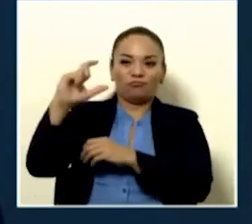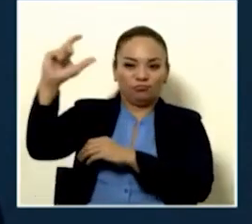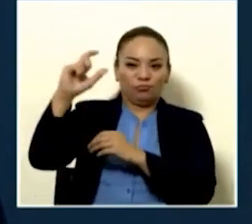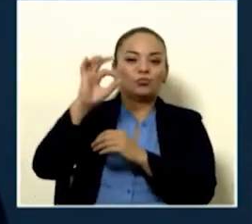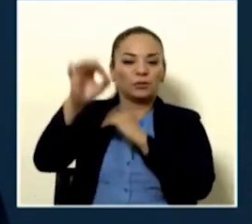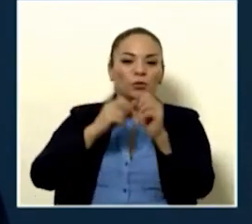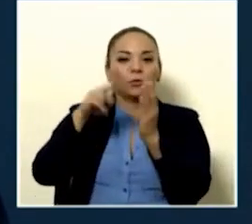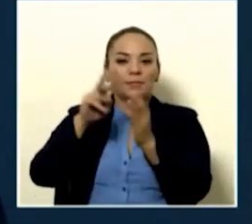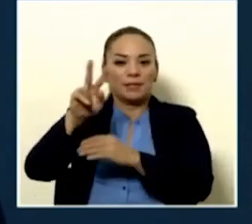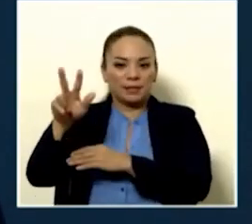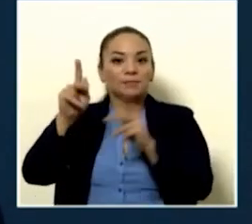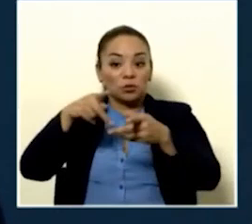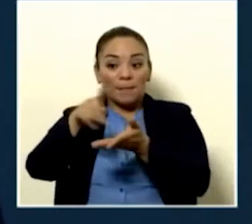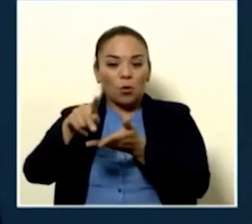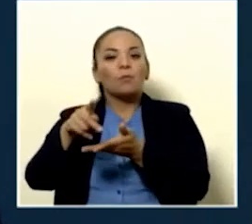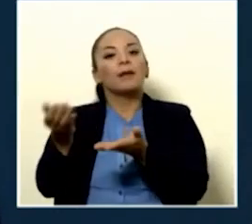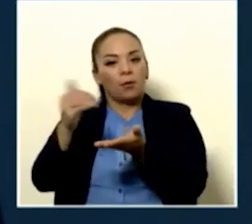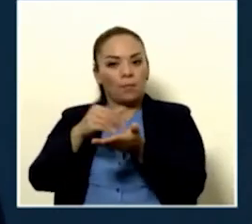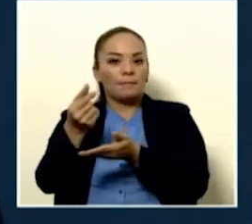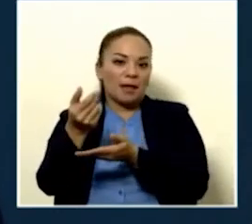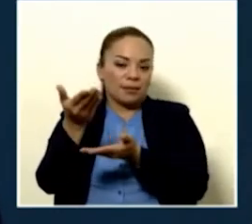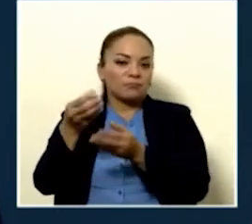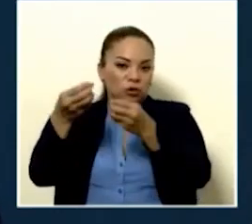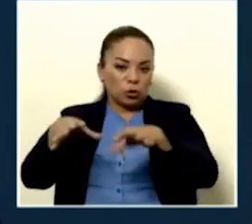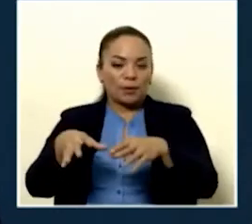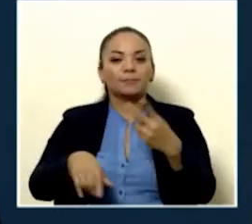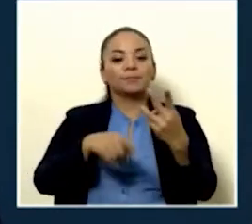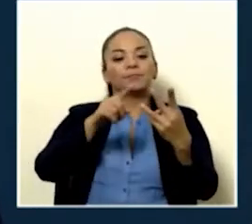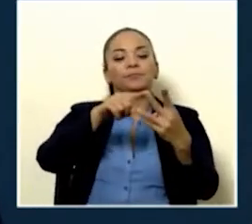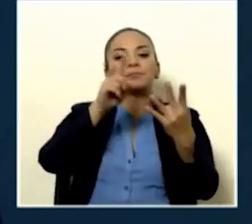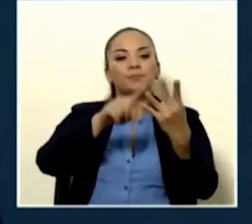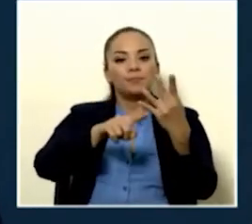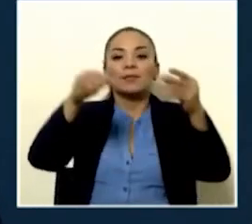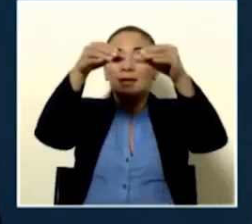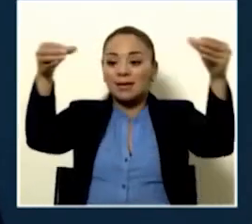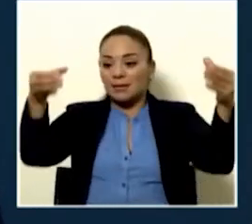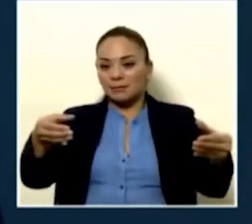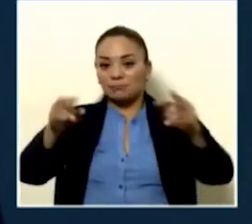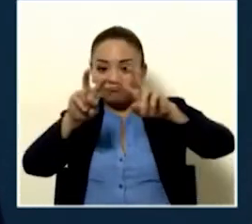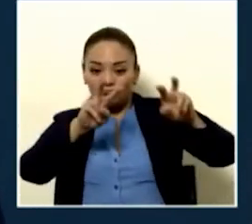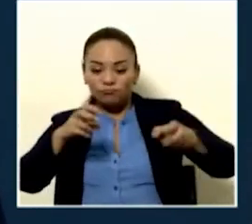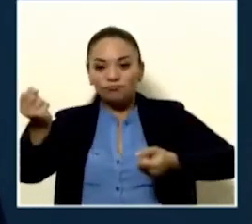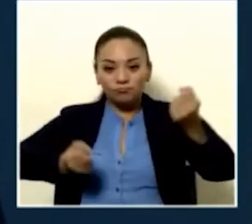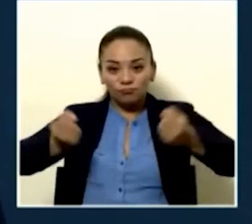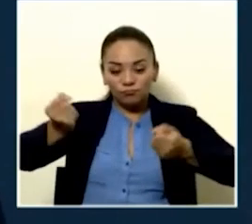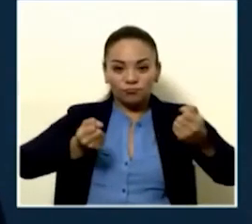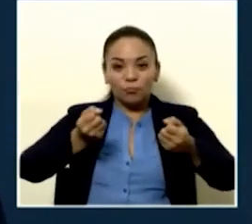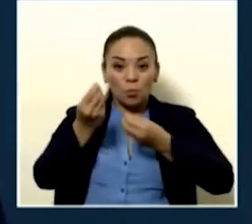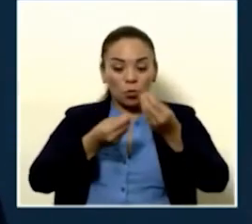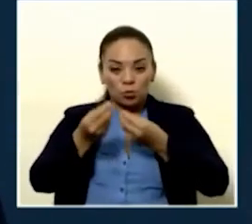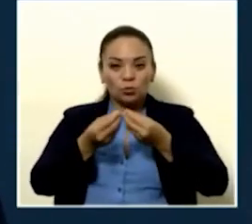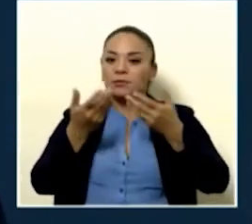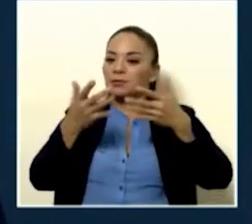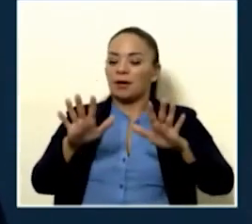Les vamos a devolver la plata. Los escáneres ya se ve una luz